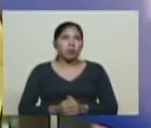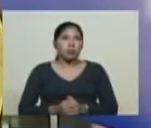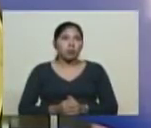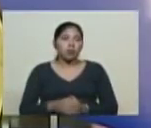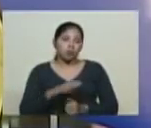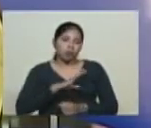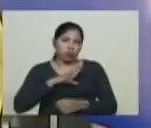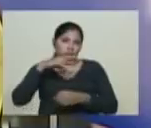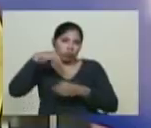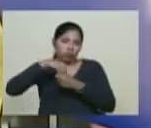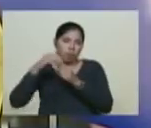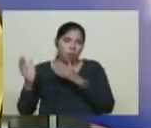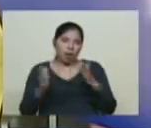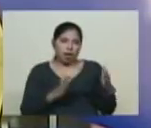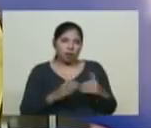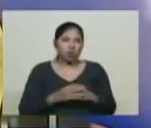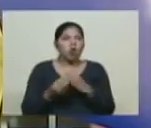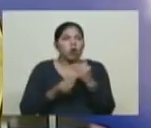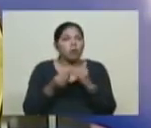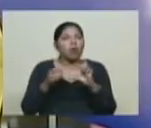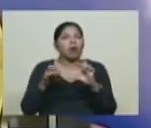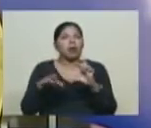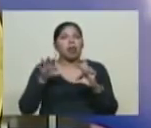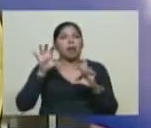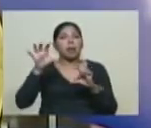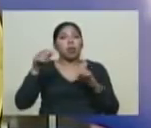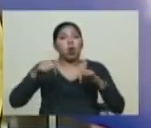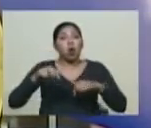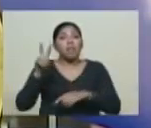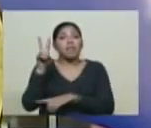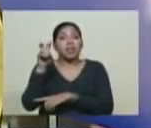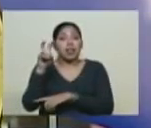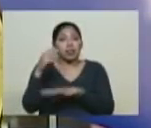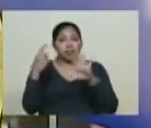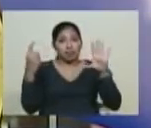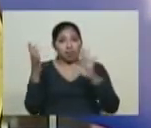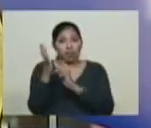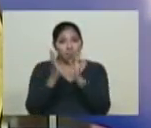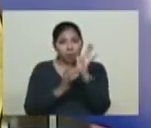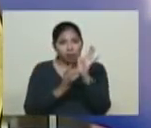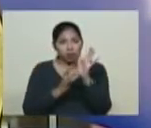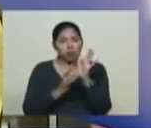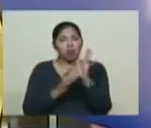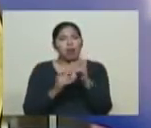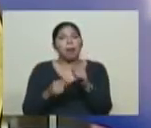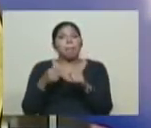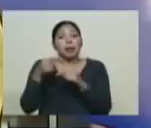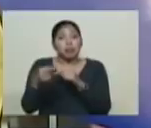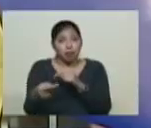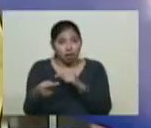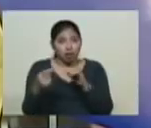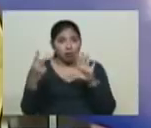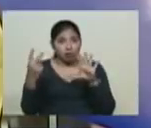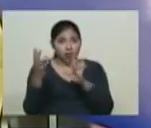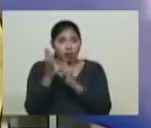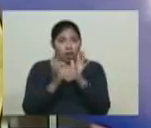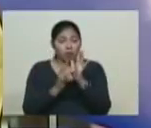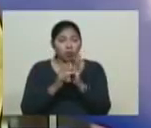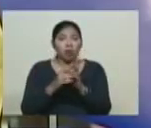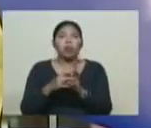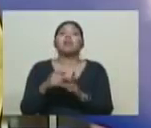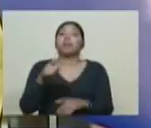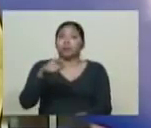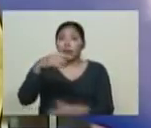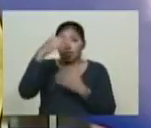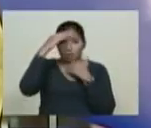con el carné de la patria. Hoy viernes 6 de abril y mañana 7 de abril, atención mujeres embarazadas